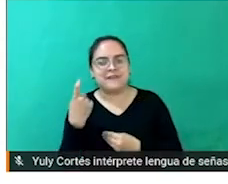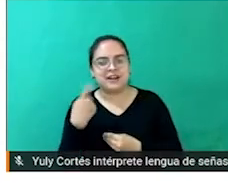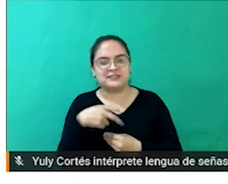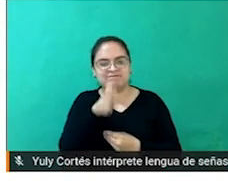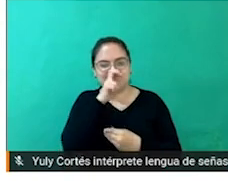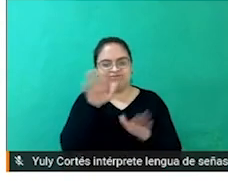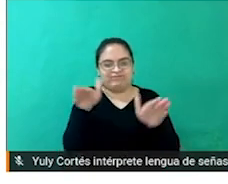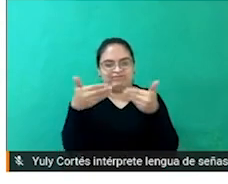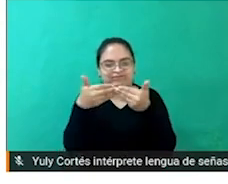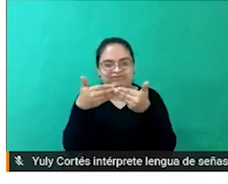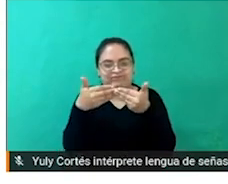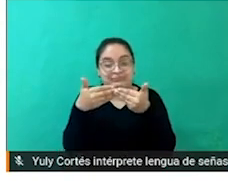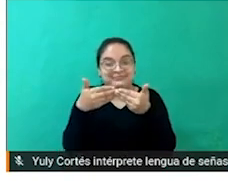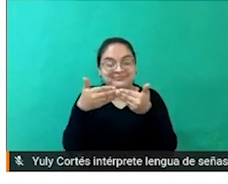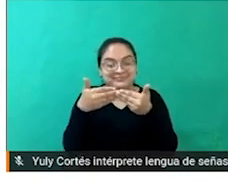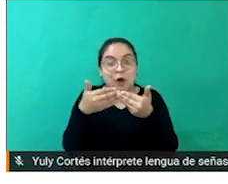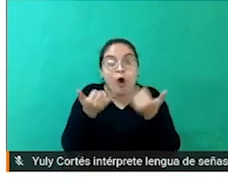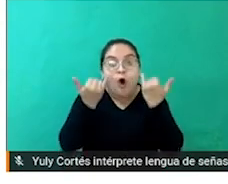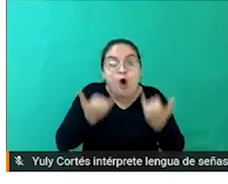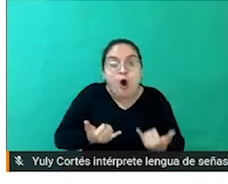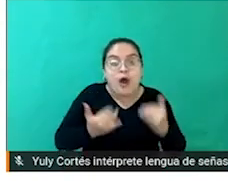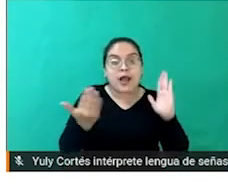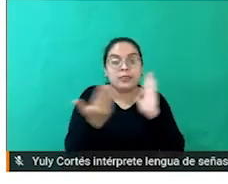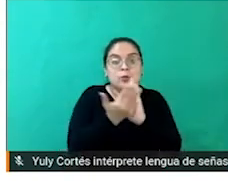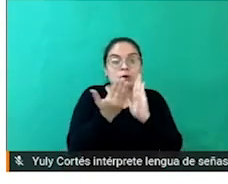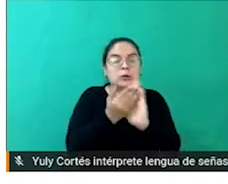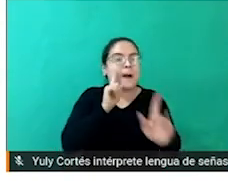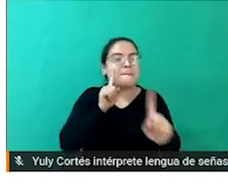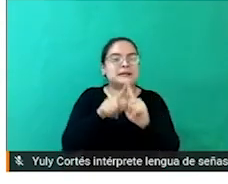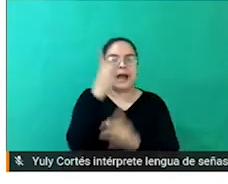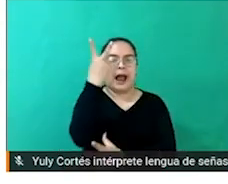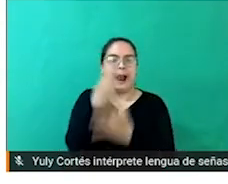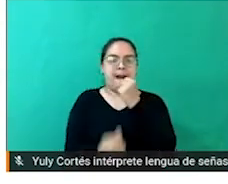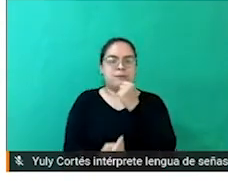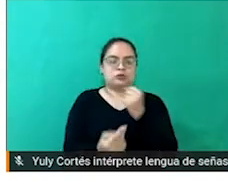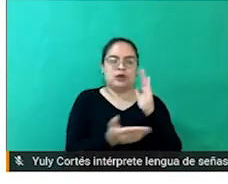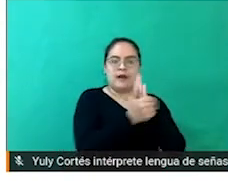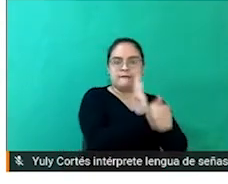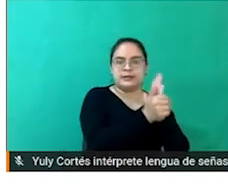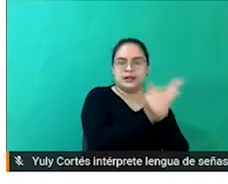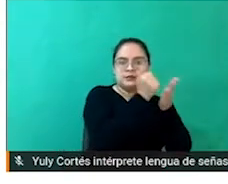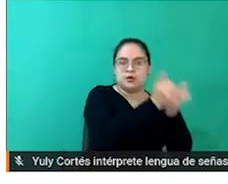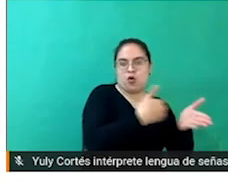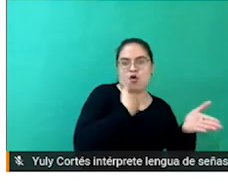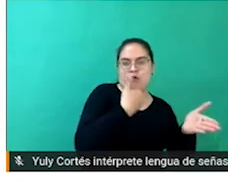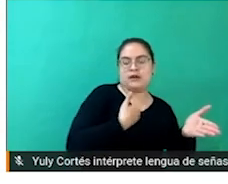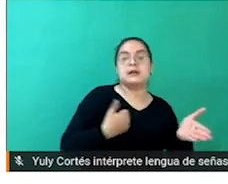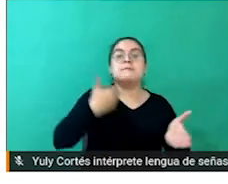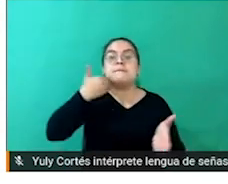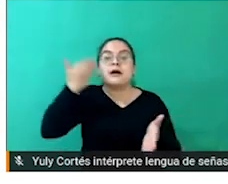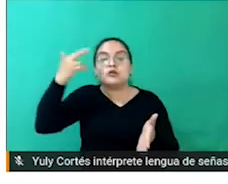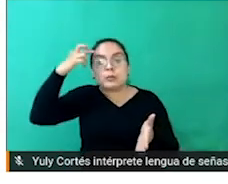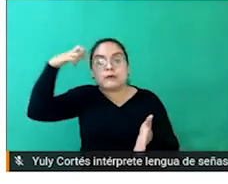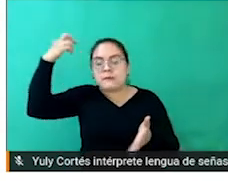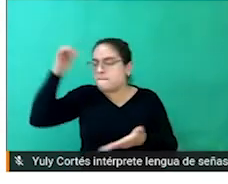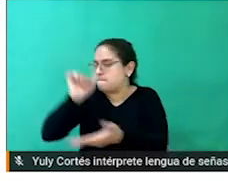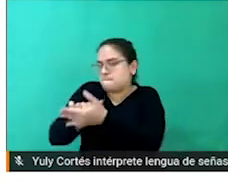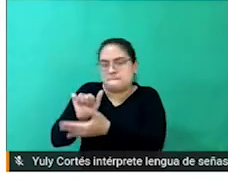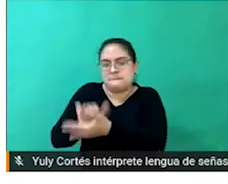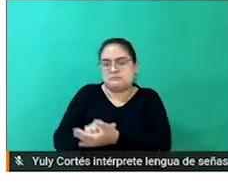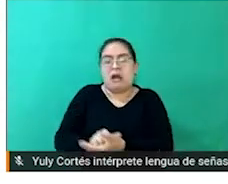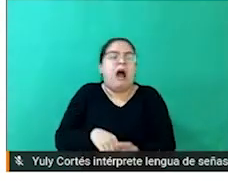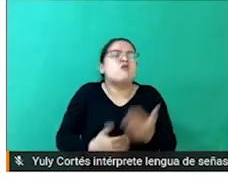en día la educación debe centrarse en ambos aspectos. Porque si nosotros nos enfocamos solamente en los